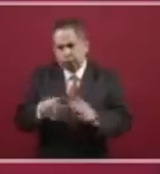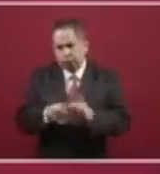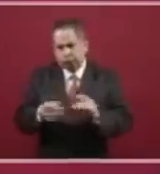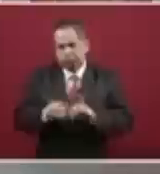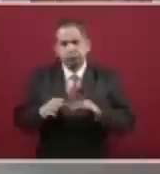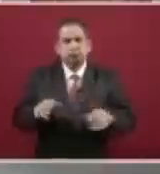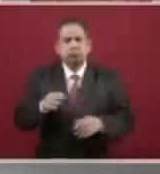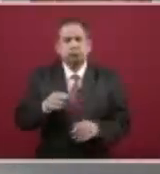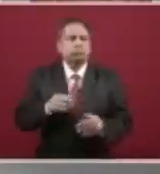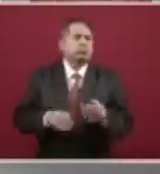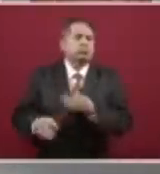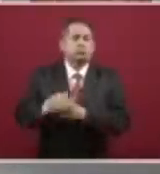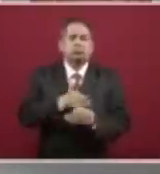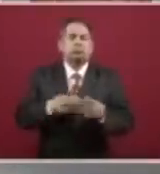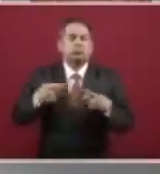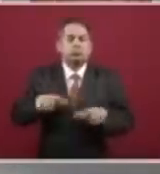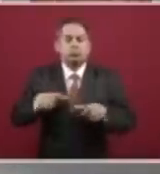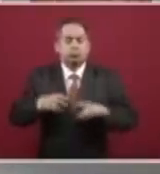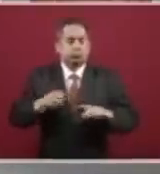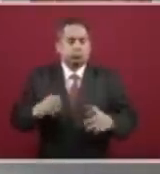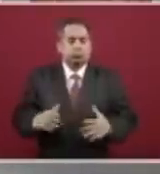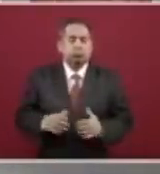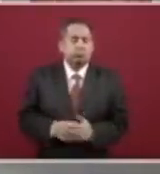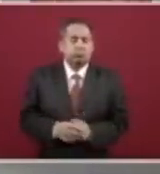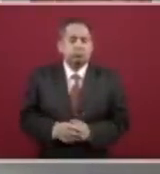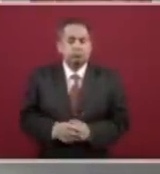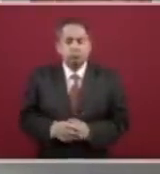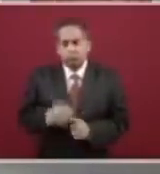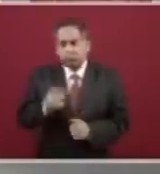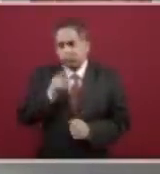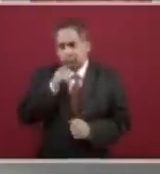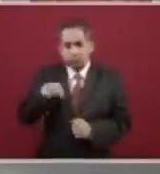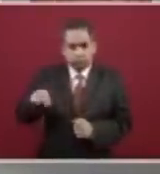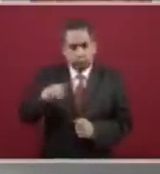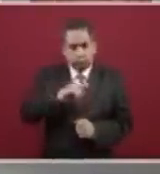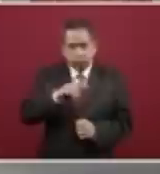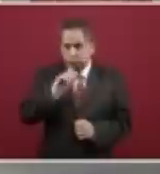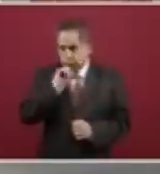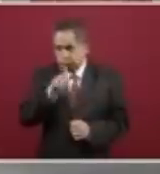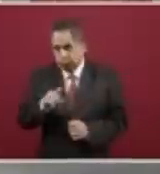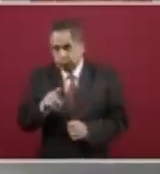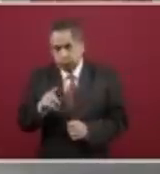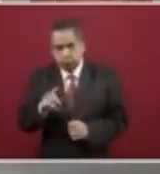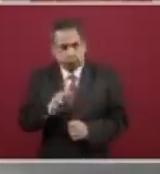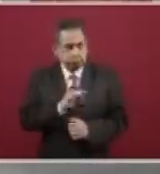a todos los ciudadanos y ustedes puedan también